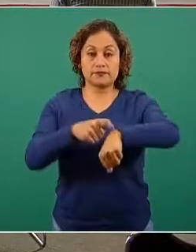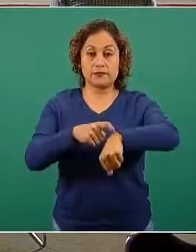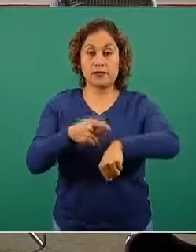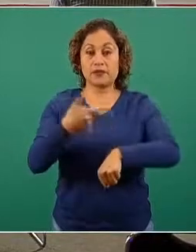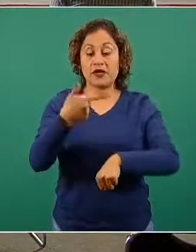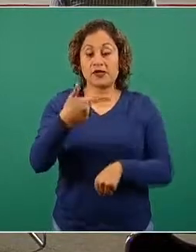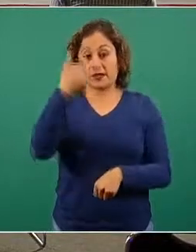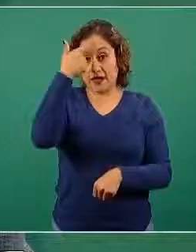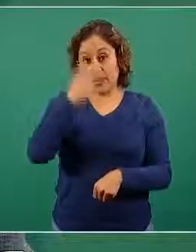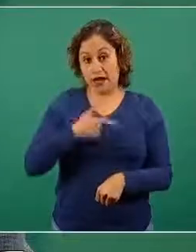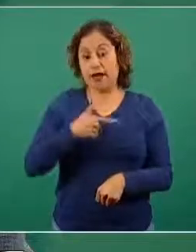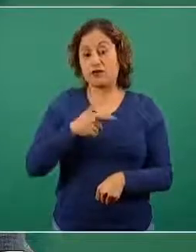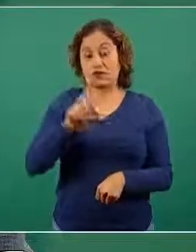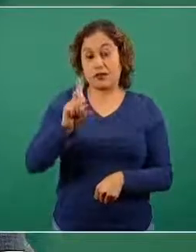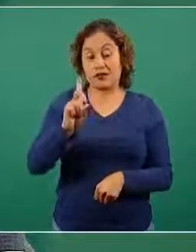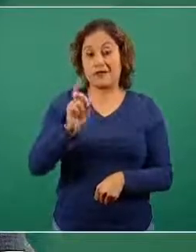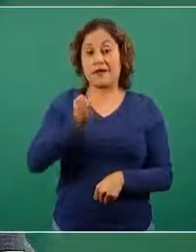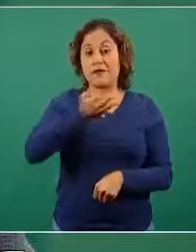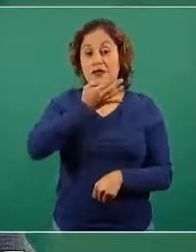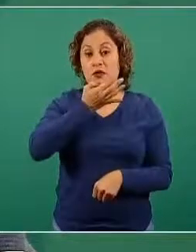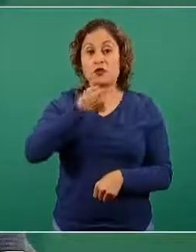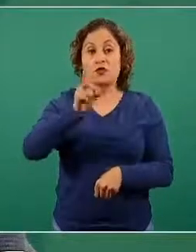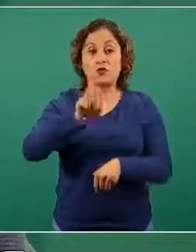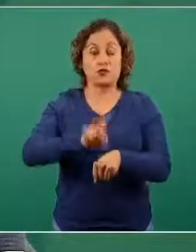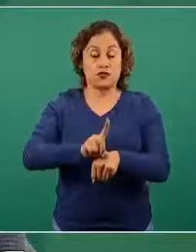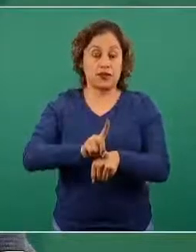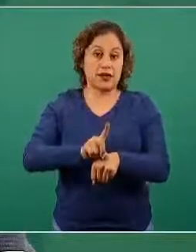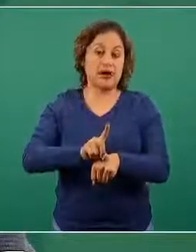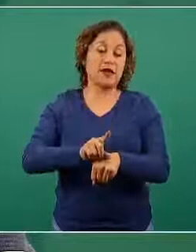19:30 horas de este domingo 7 de febrero, daríamos por